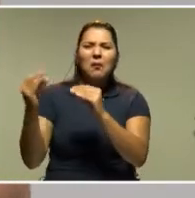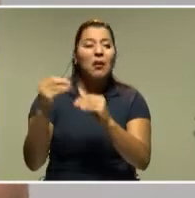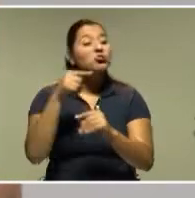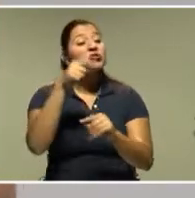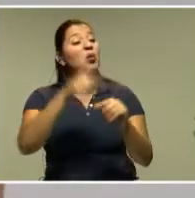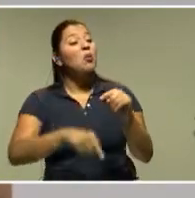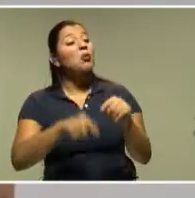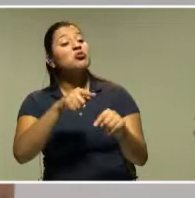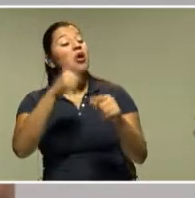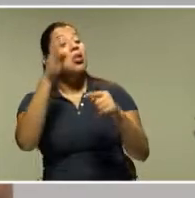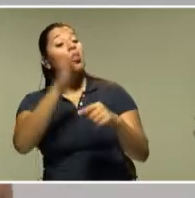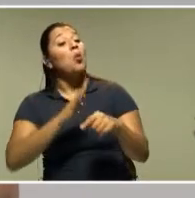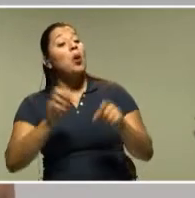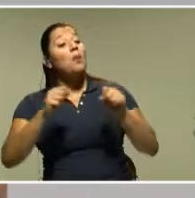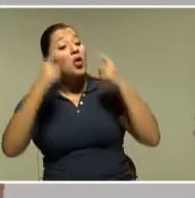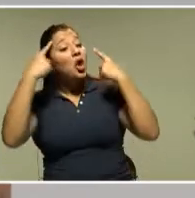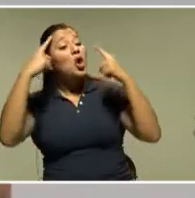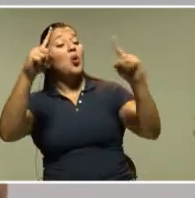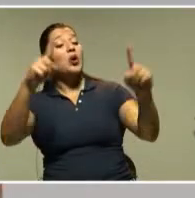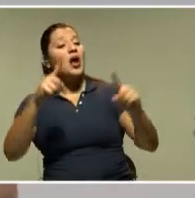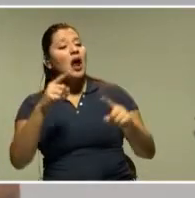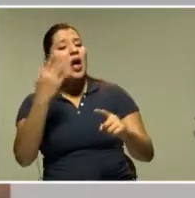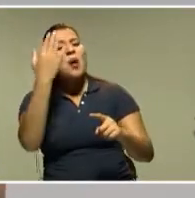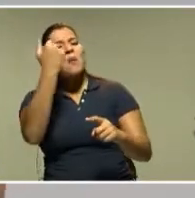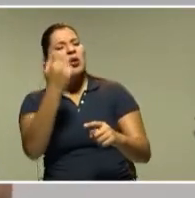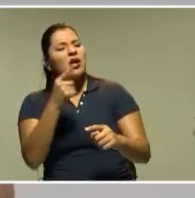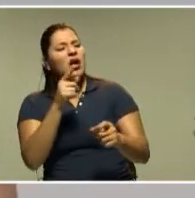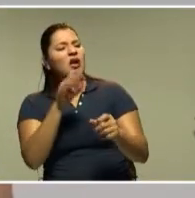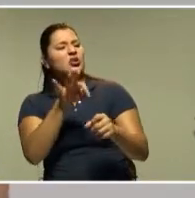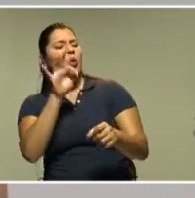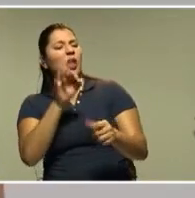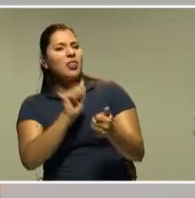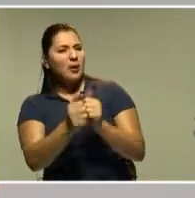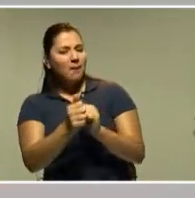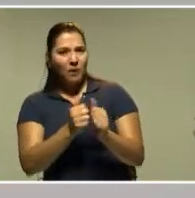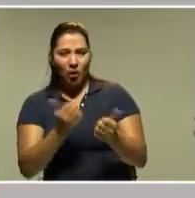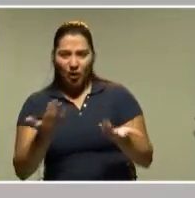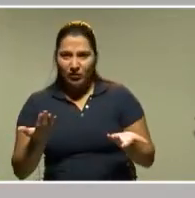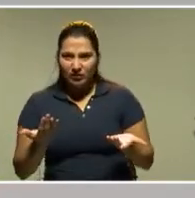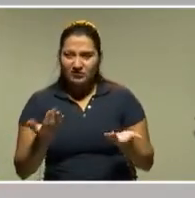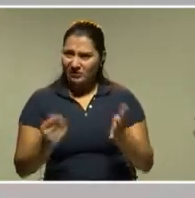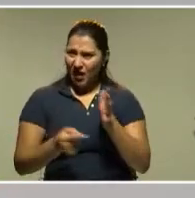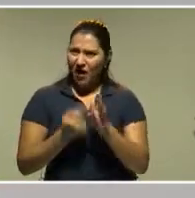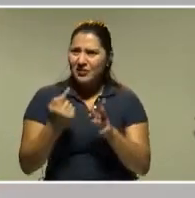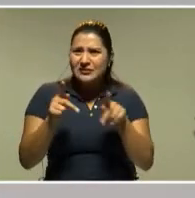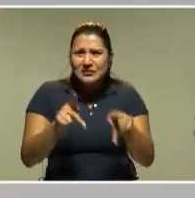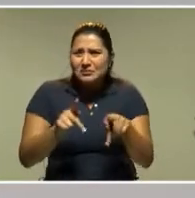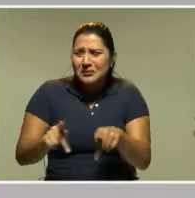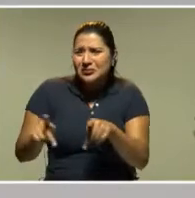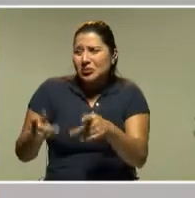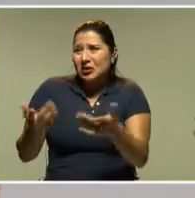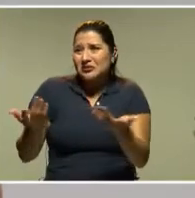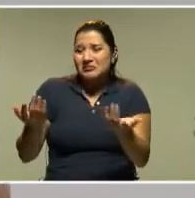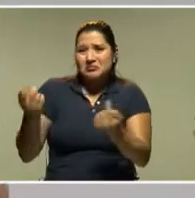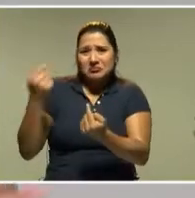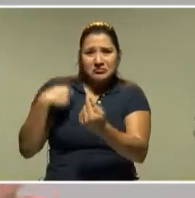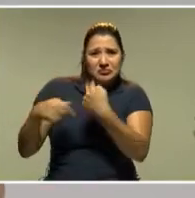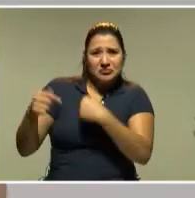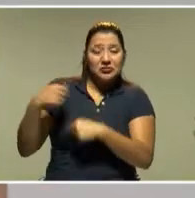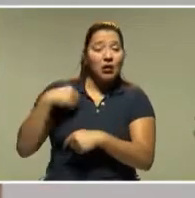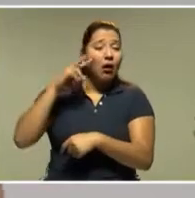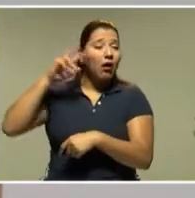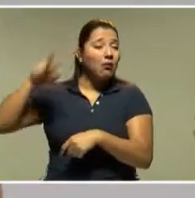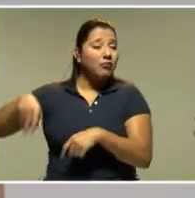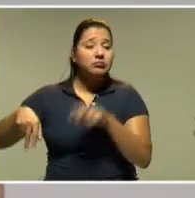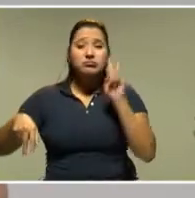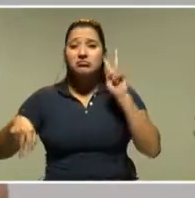puede, nunca va a llegar a ser grande, porque está en este deporte, hasta a veces gente que nada que ver, ¿verdad? Pero yo nunca escuché